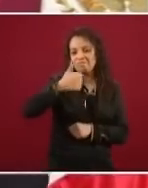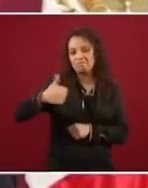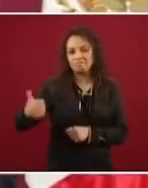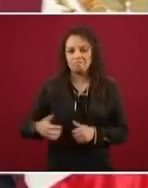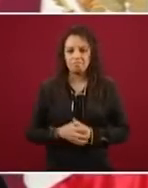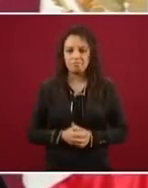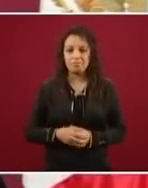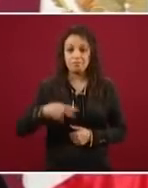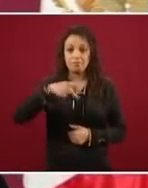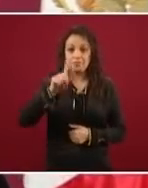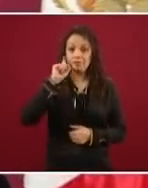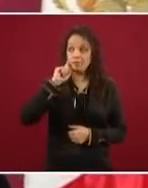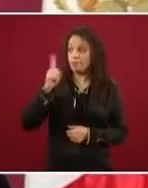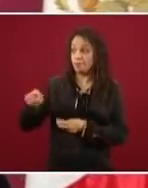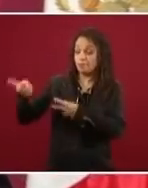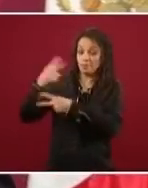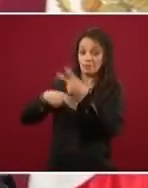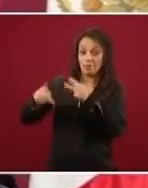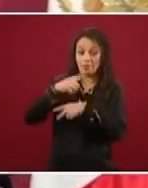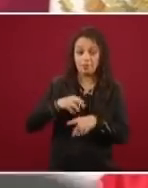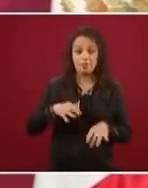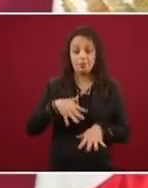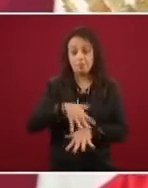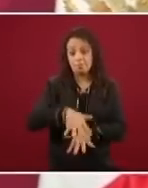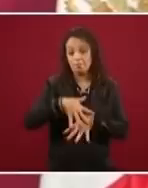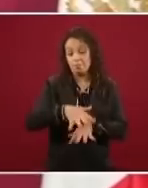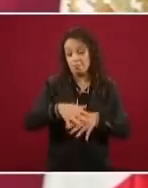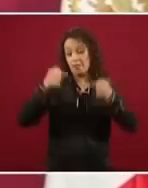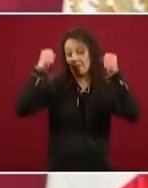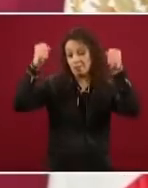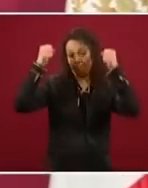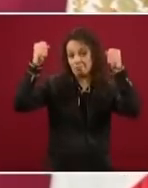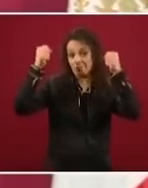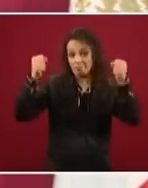hacer una manifestación yo voy